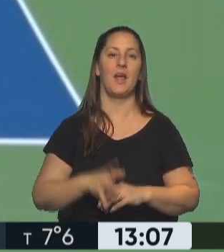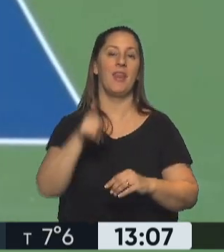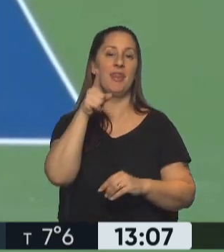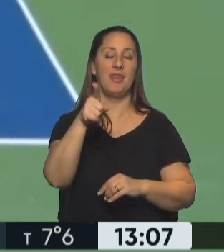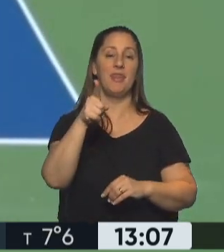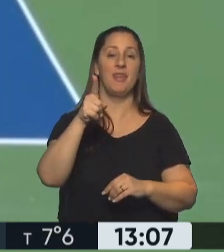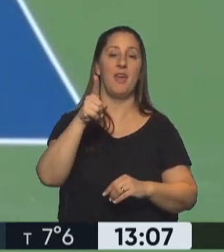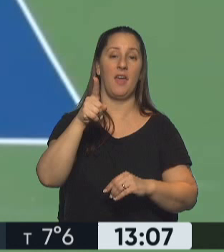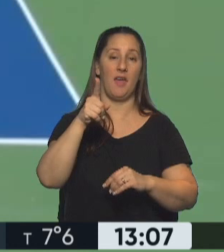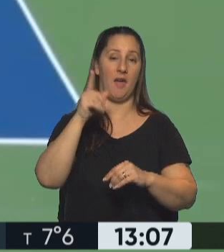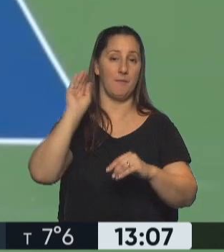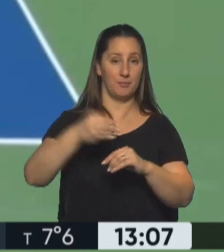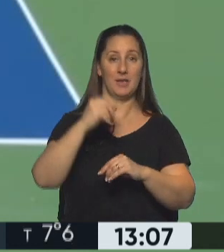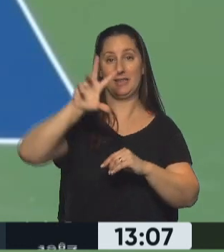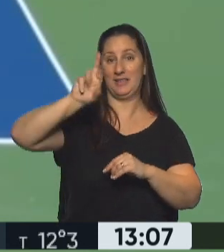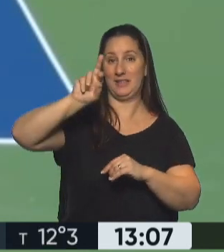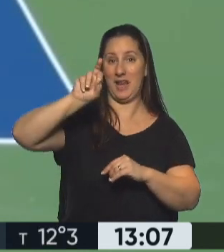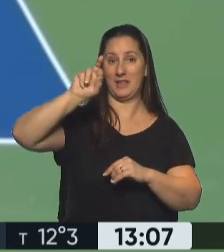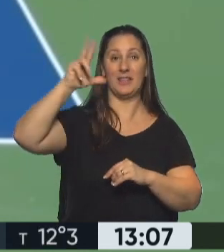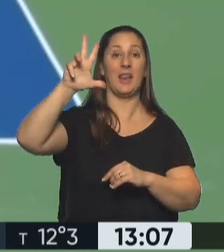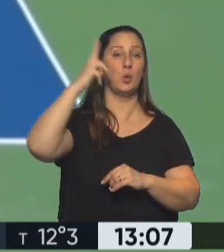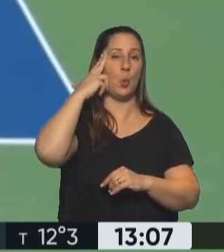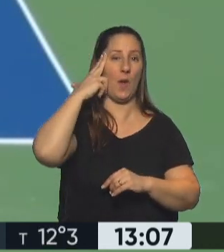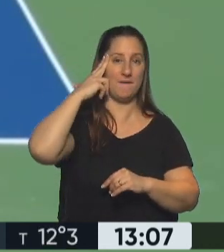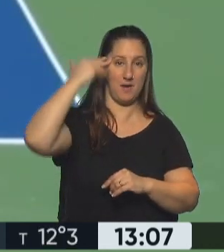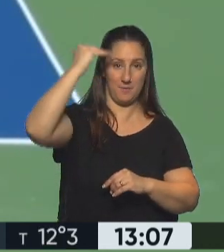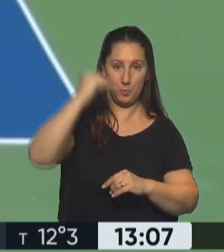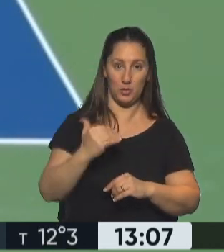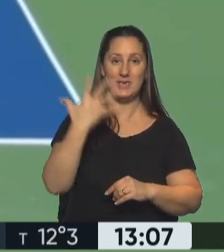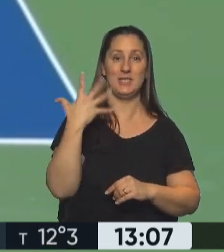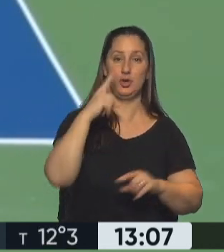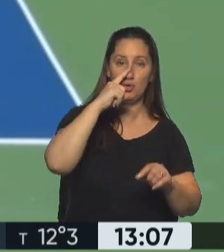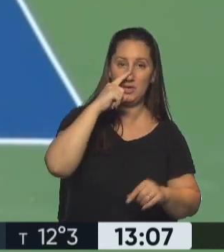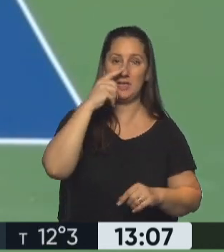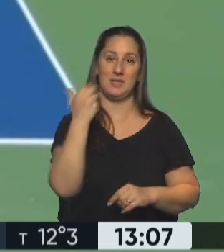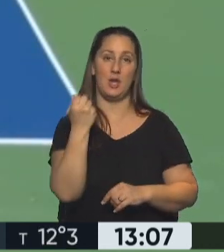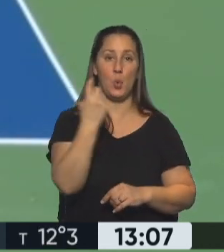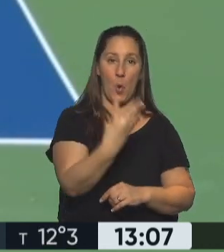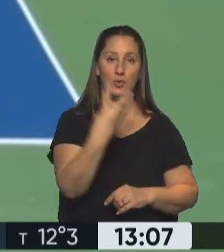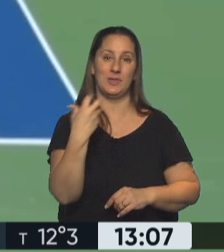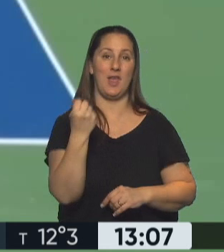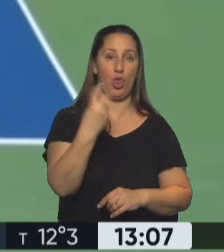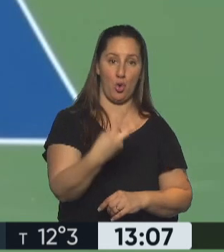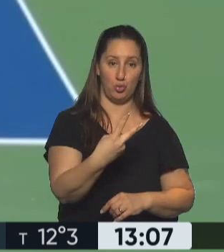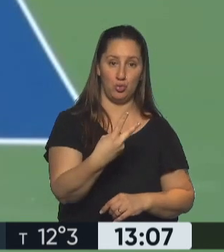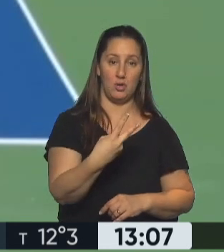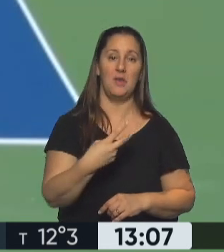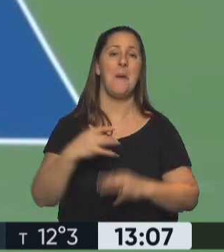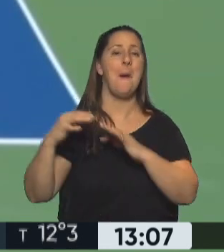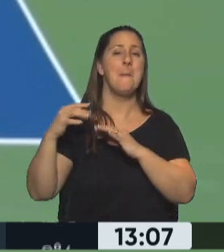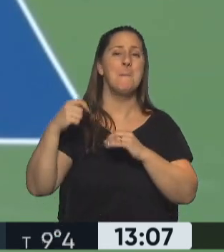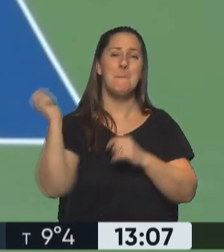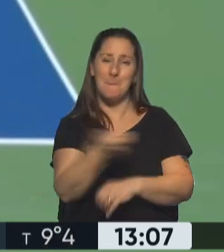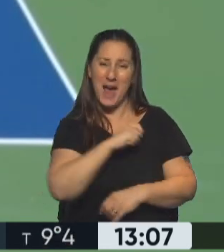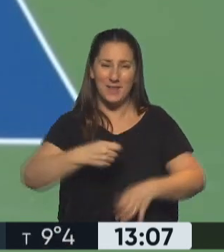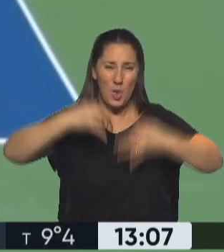Alex Molkan, el número 39 del mundo, por 5-7, 6-4 y 6-2. No fue un buen partido,